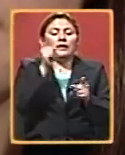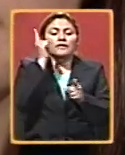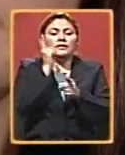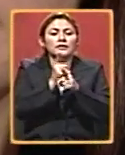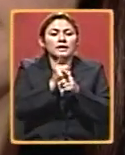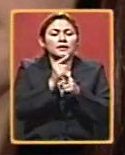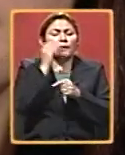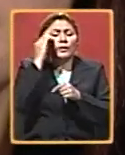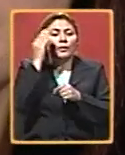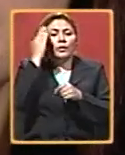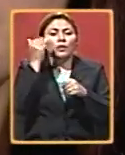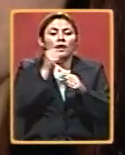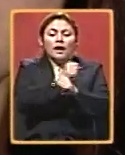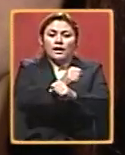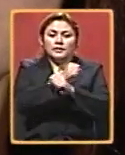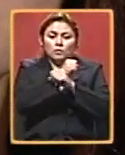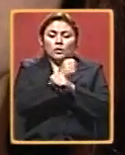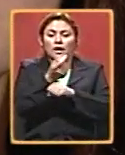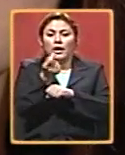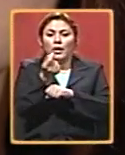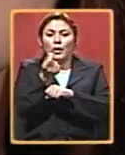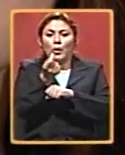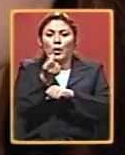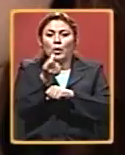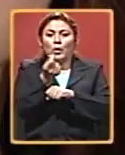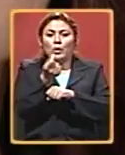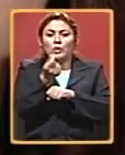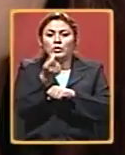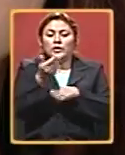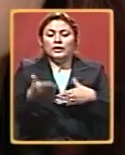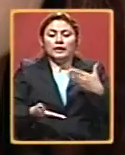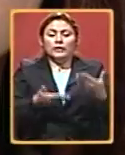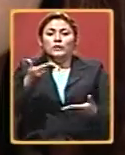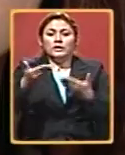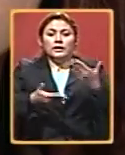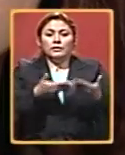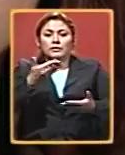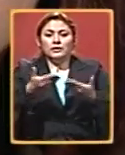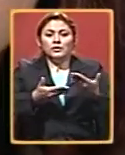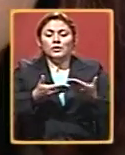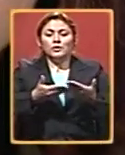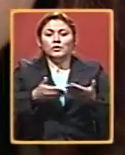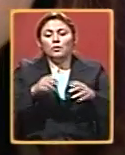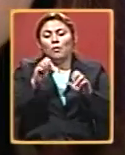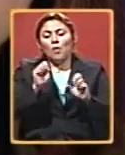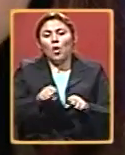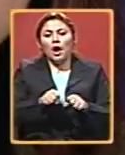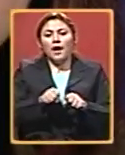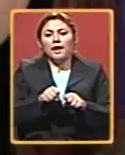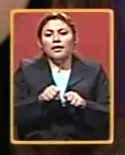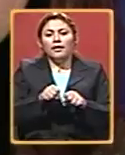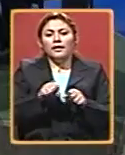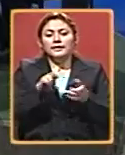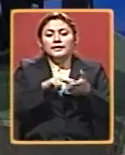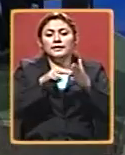porque asegura que el costo de los servicios puede